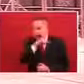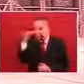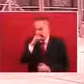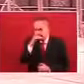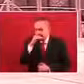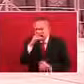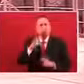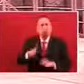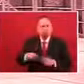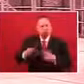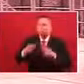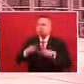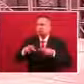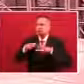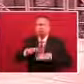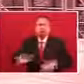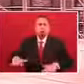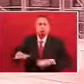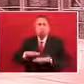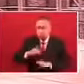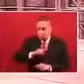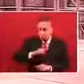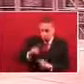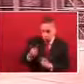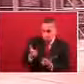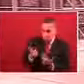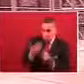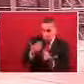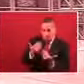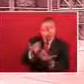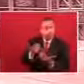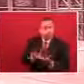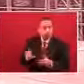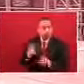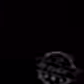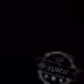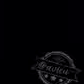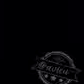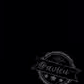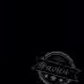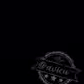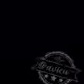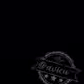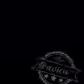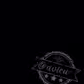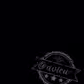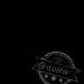la población que no tiene seguridad social.